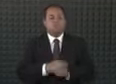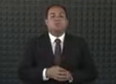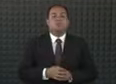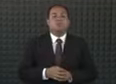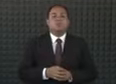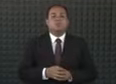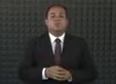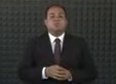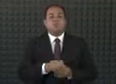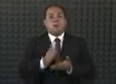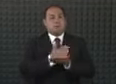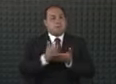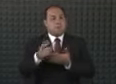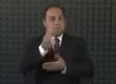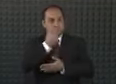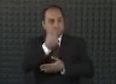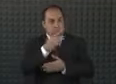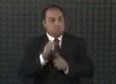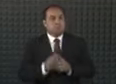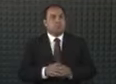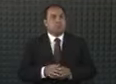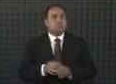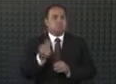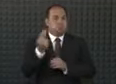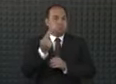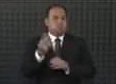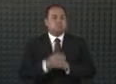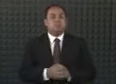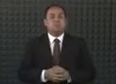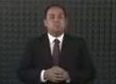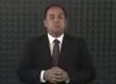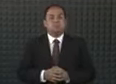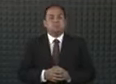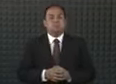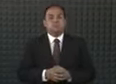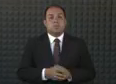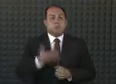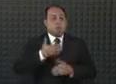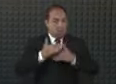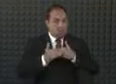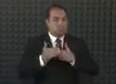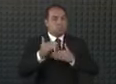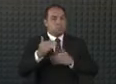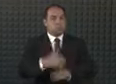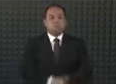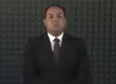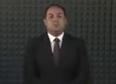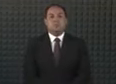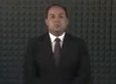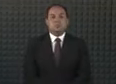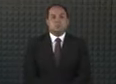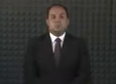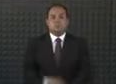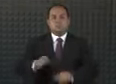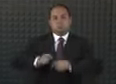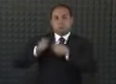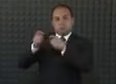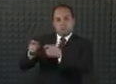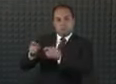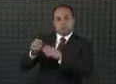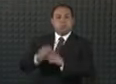además de su tratamiento médico que se requiere. Entonces, estamos avanzando. Le daría la